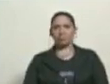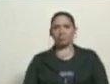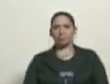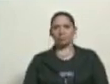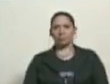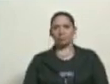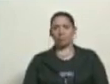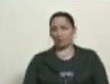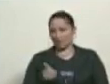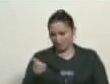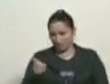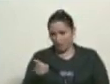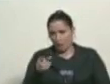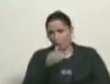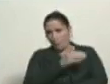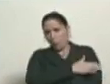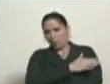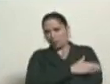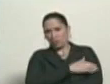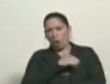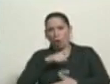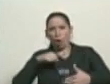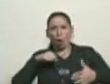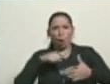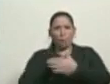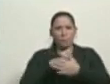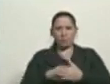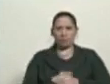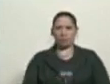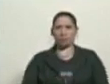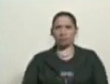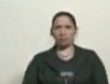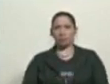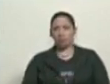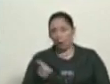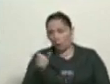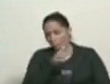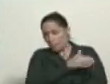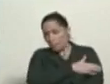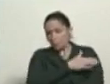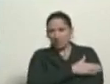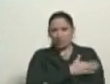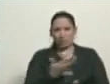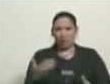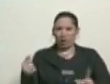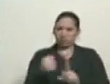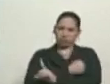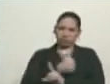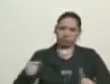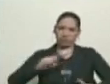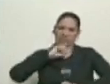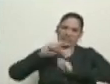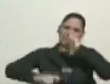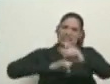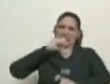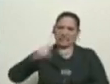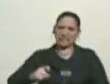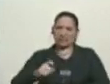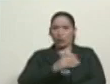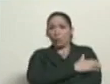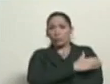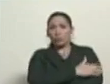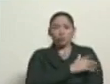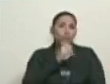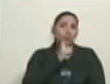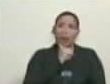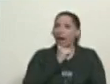una oposición golpista. Es una oposición salvaje. Es una oposición que no